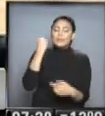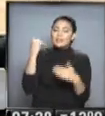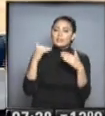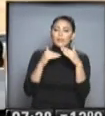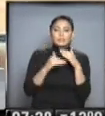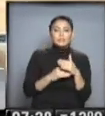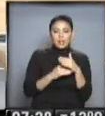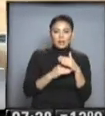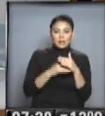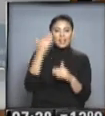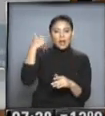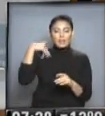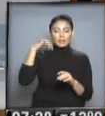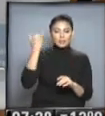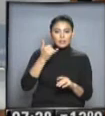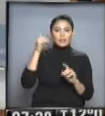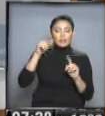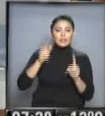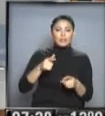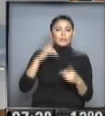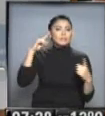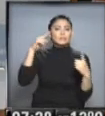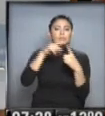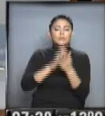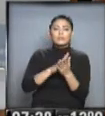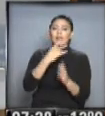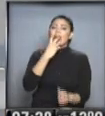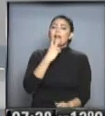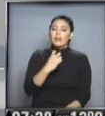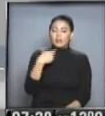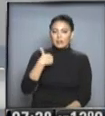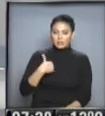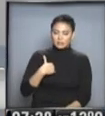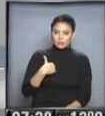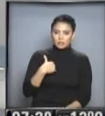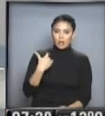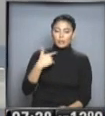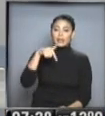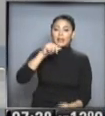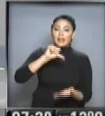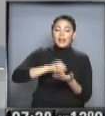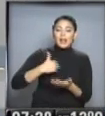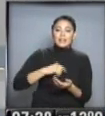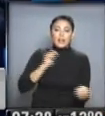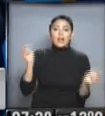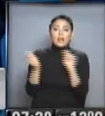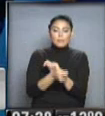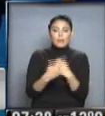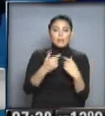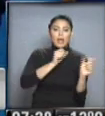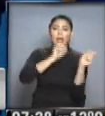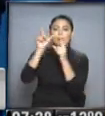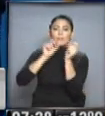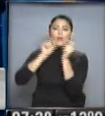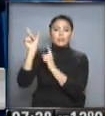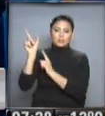que definimos en aquel momento como el paradigma energético del país, convertir a Argentina en una exportadora